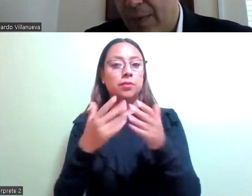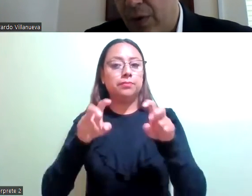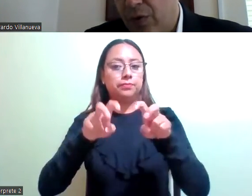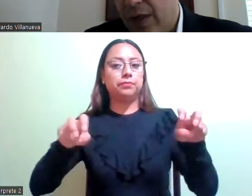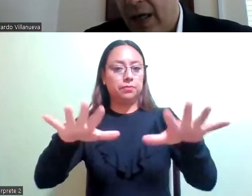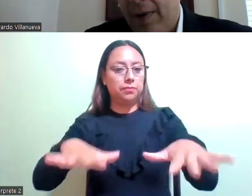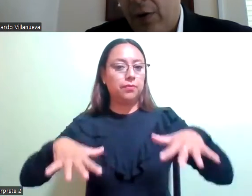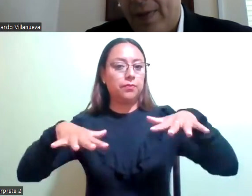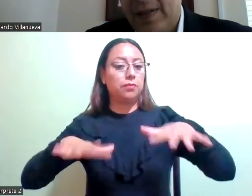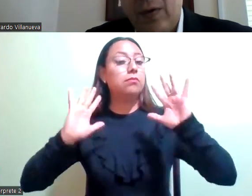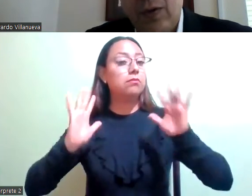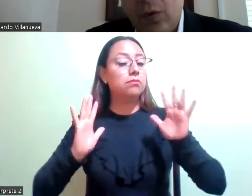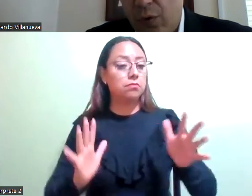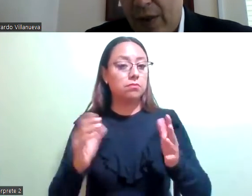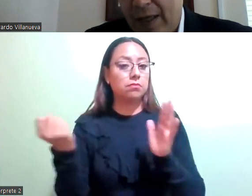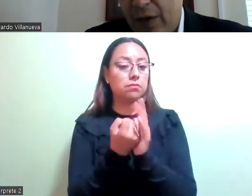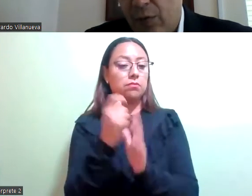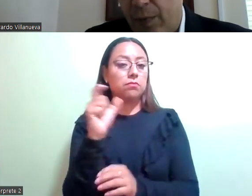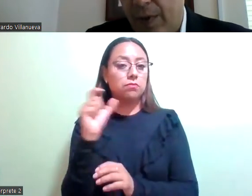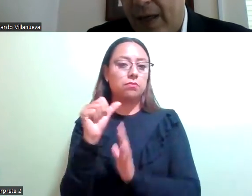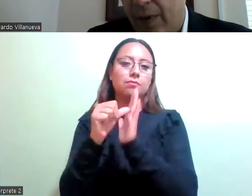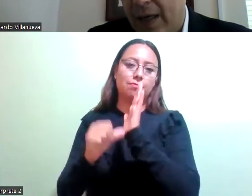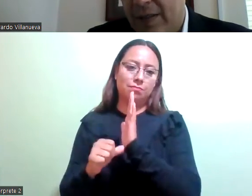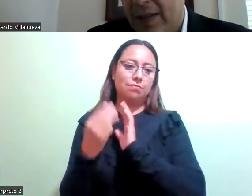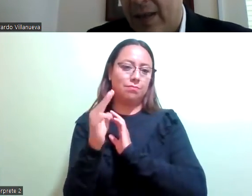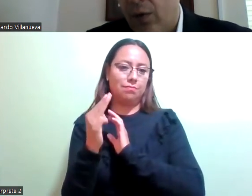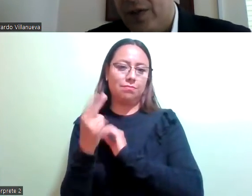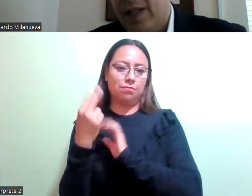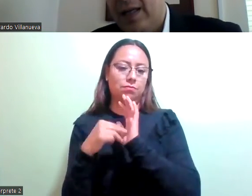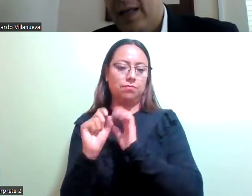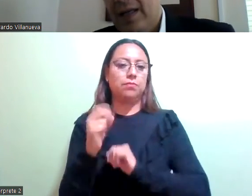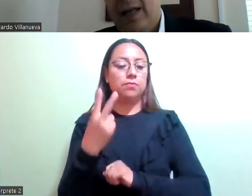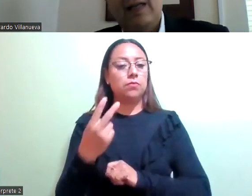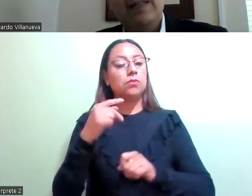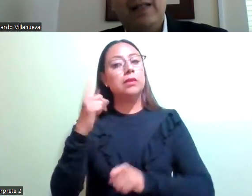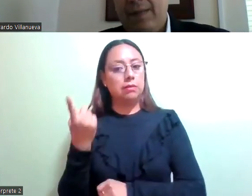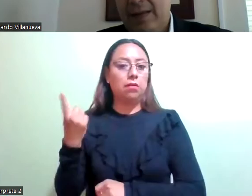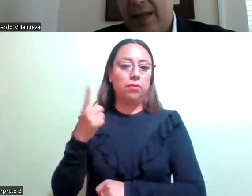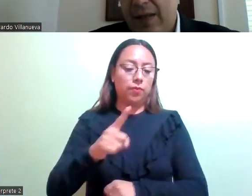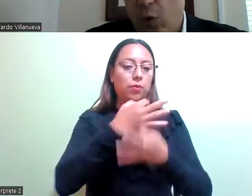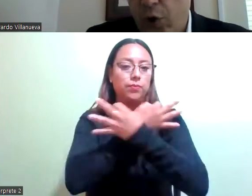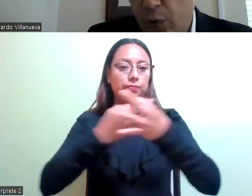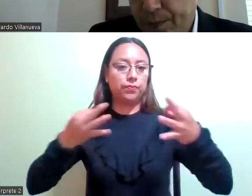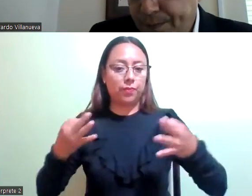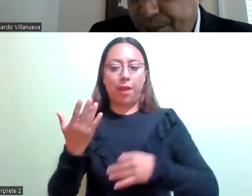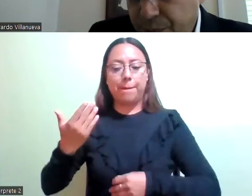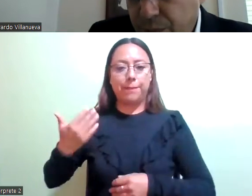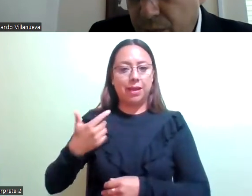sus términos en mayo pasado y cuyo decreto fue publicado en la Gaceta Oficial el reciente mes de